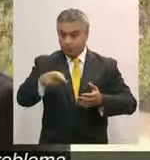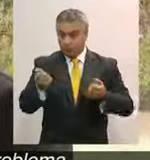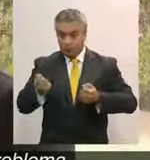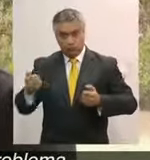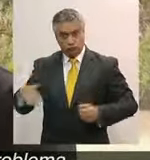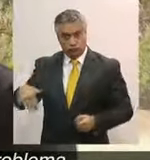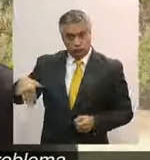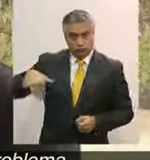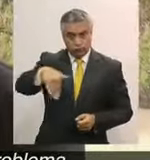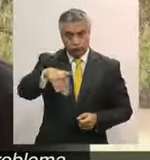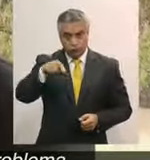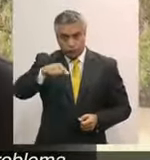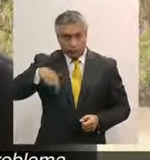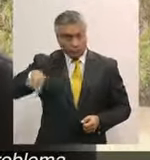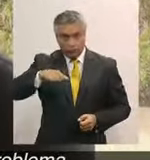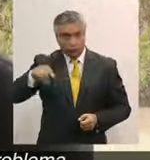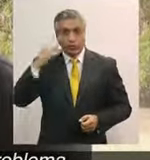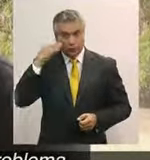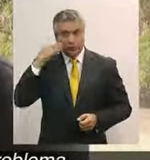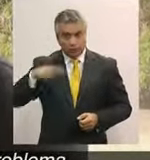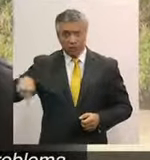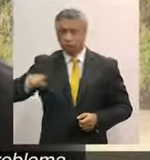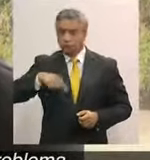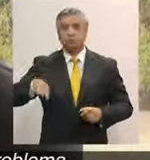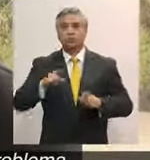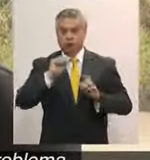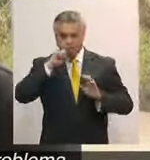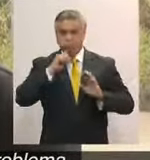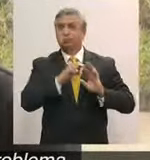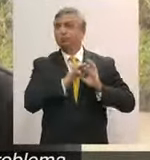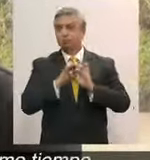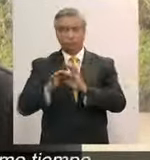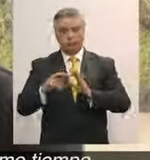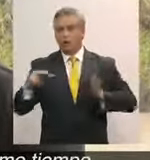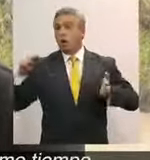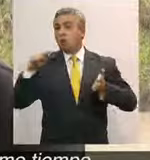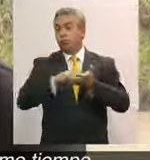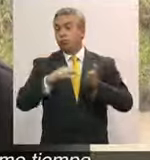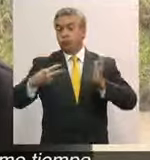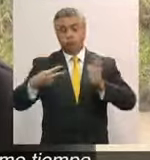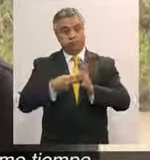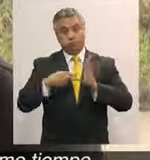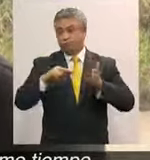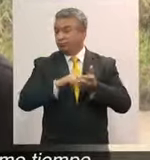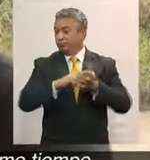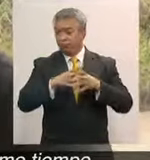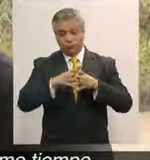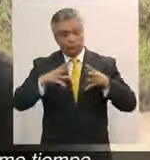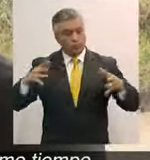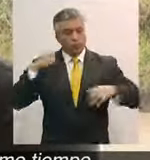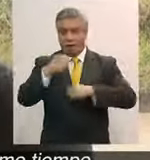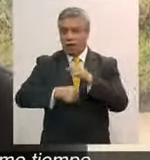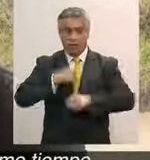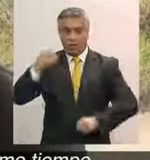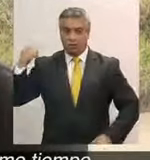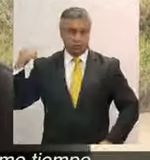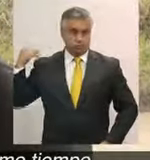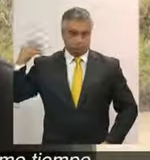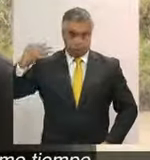nuestros niños ha sido una causa de problema que veníamos arrastrando durante muchísimo